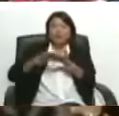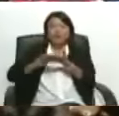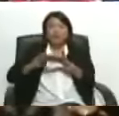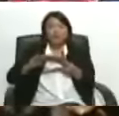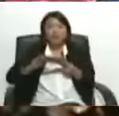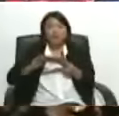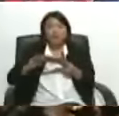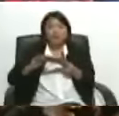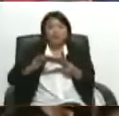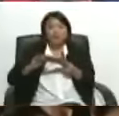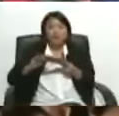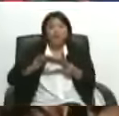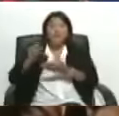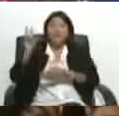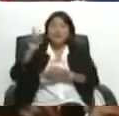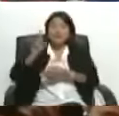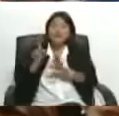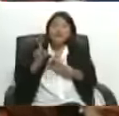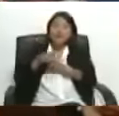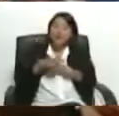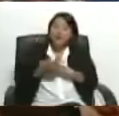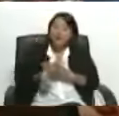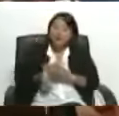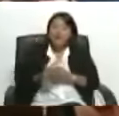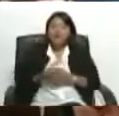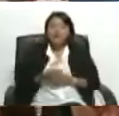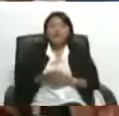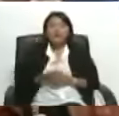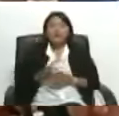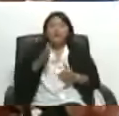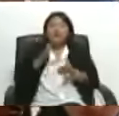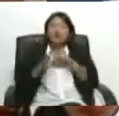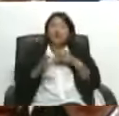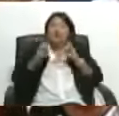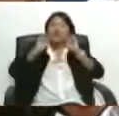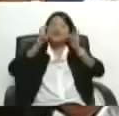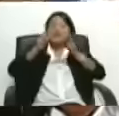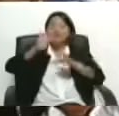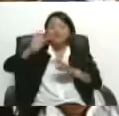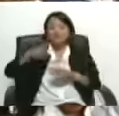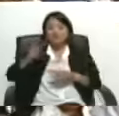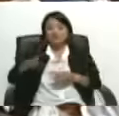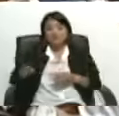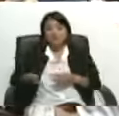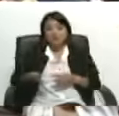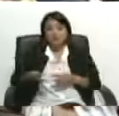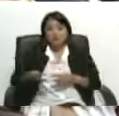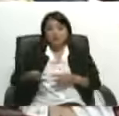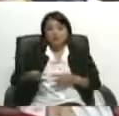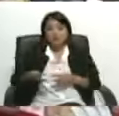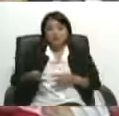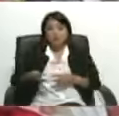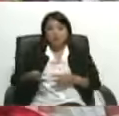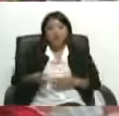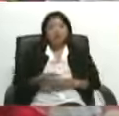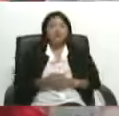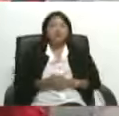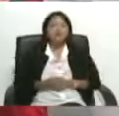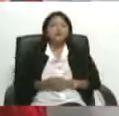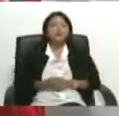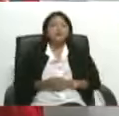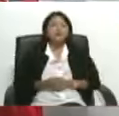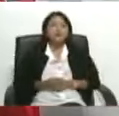y satisfactoria para Venezuela y Guyana en torno a la controversia sobre el territorio de la Guayana Esequiba?